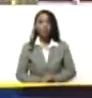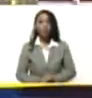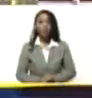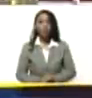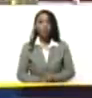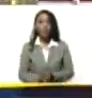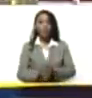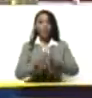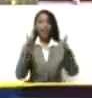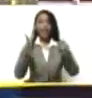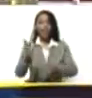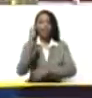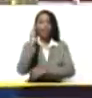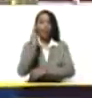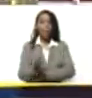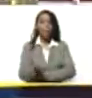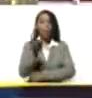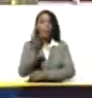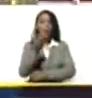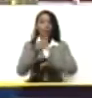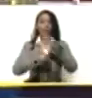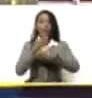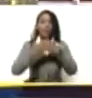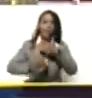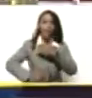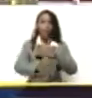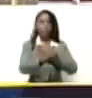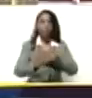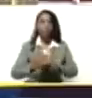grandes tareas que llevara adelante